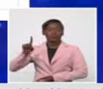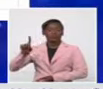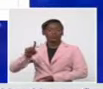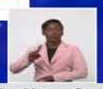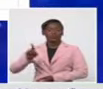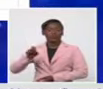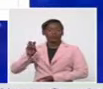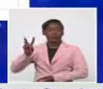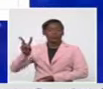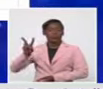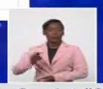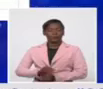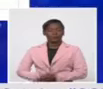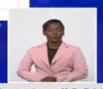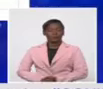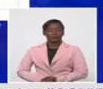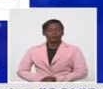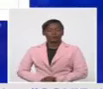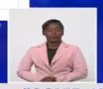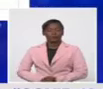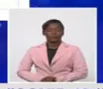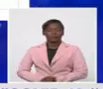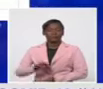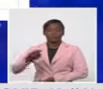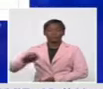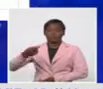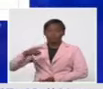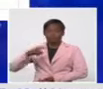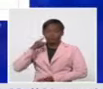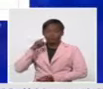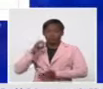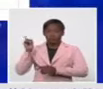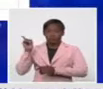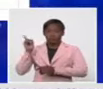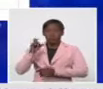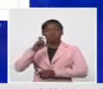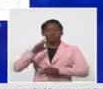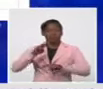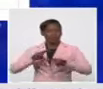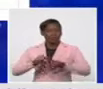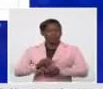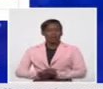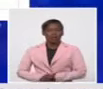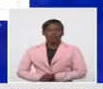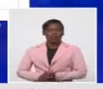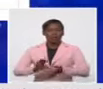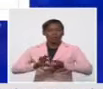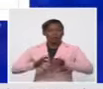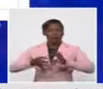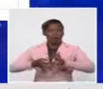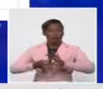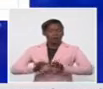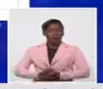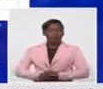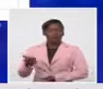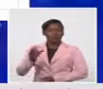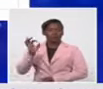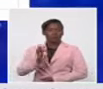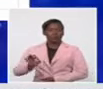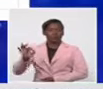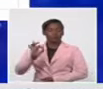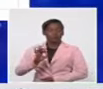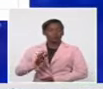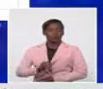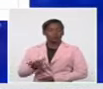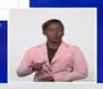491,2 y de ahí sí ya Centro Habana, Guanabacoa, 10 de octubre, Boyeros,